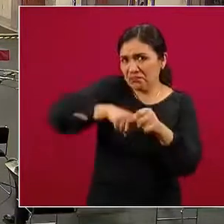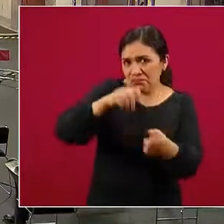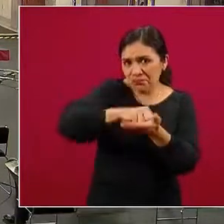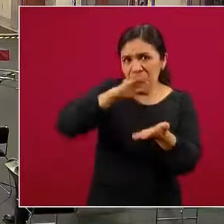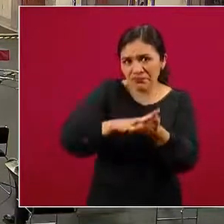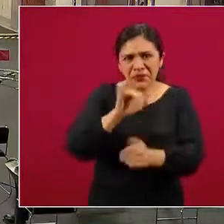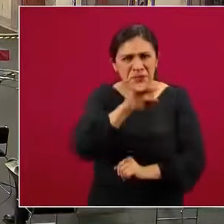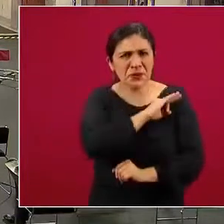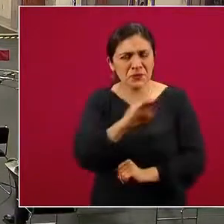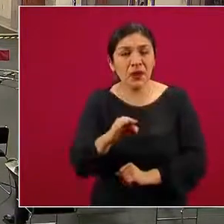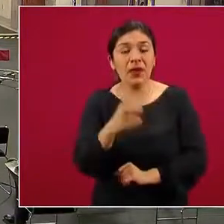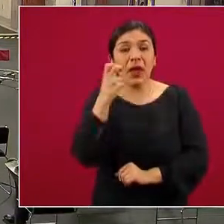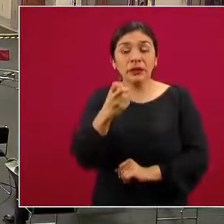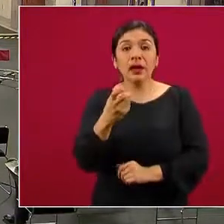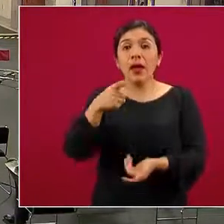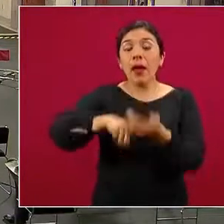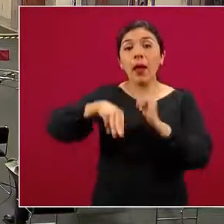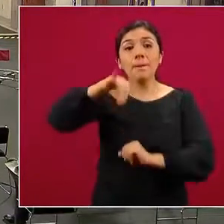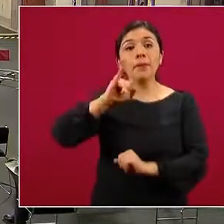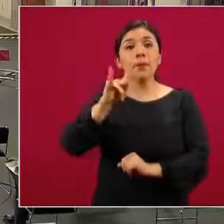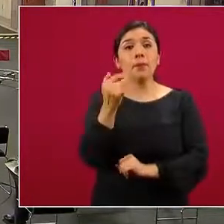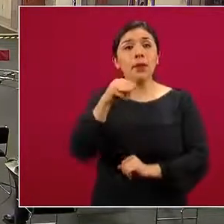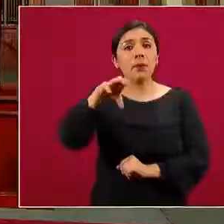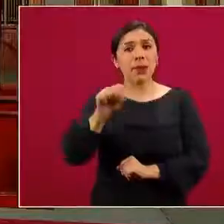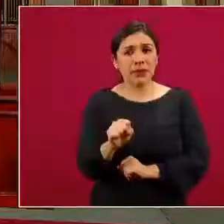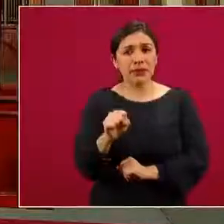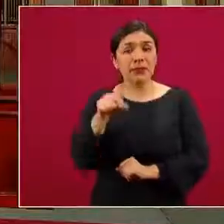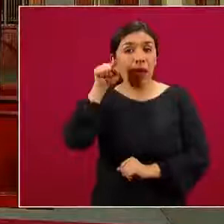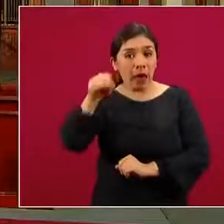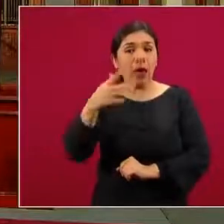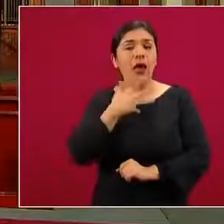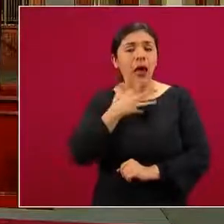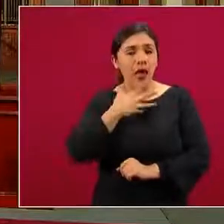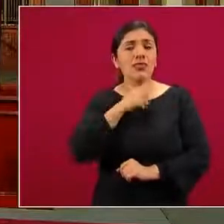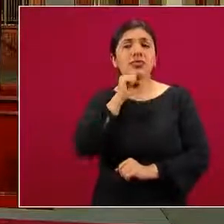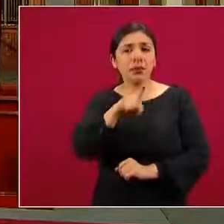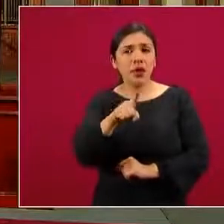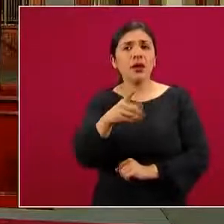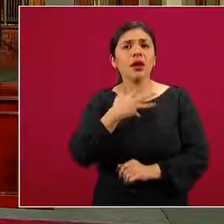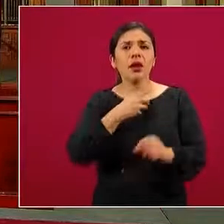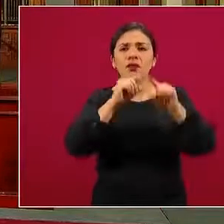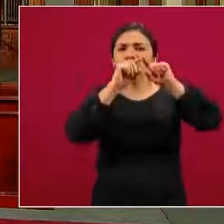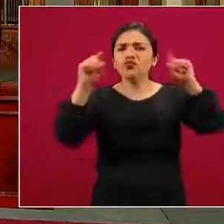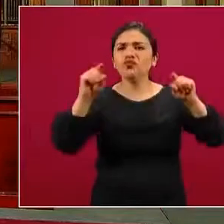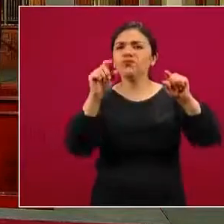regístrense en el portal de MIPYMES. Ahí también encontrarán